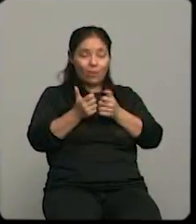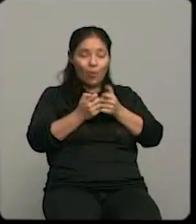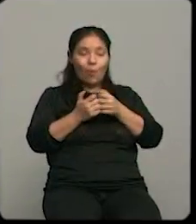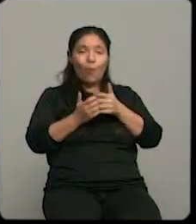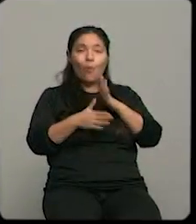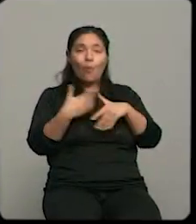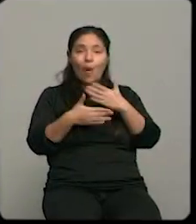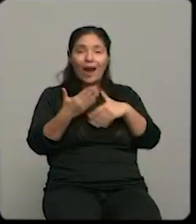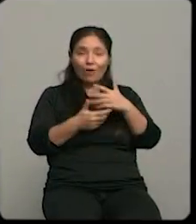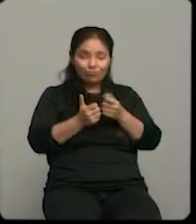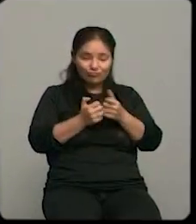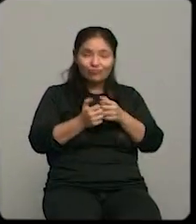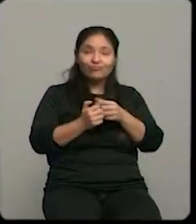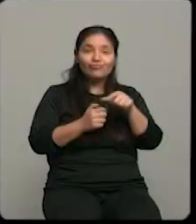películas,